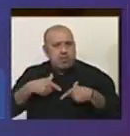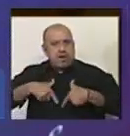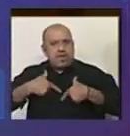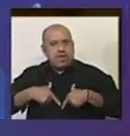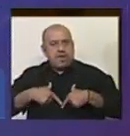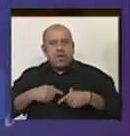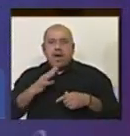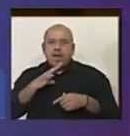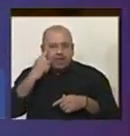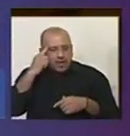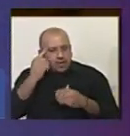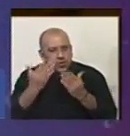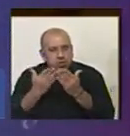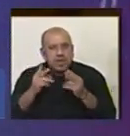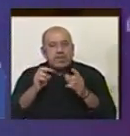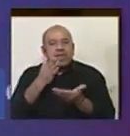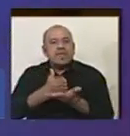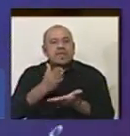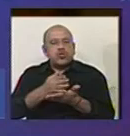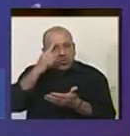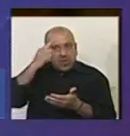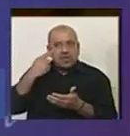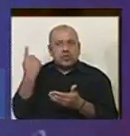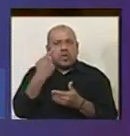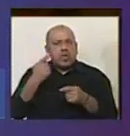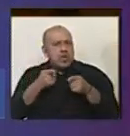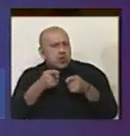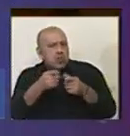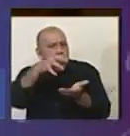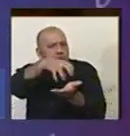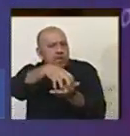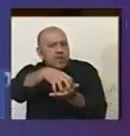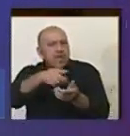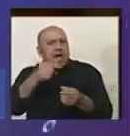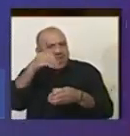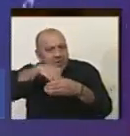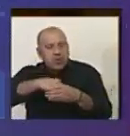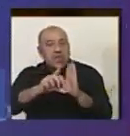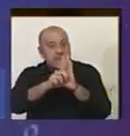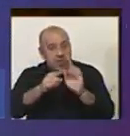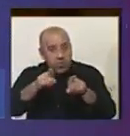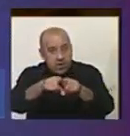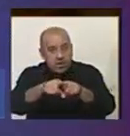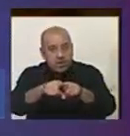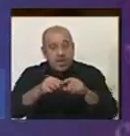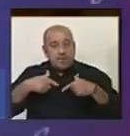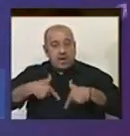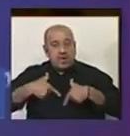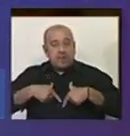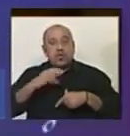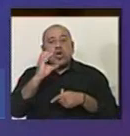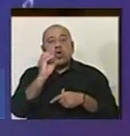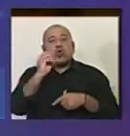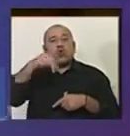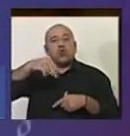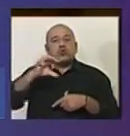aquí hay que estudiar bien el derecho internacional y si el consulado, si se le rigen las mismas leyes que, por ejemplo, a una embajada, porque normalmente la embajada